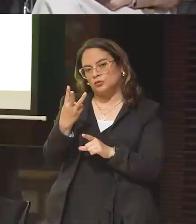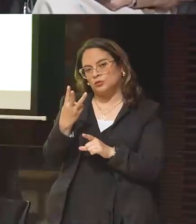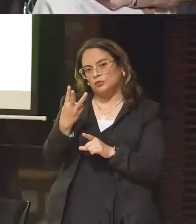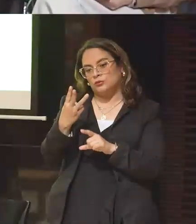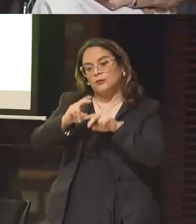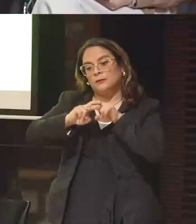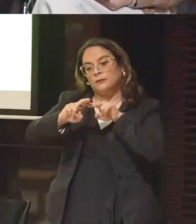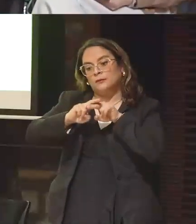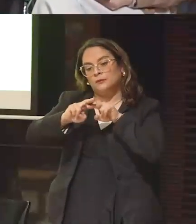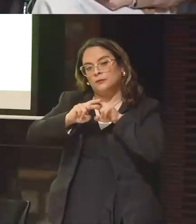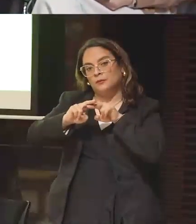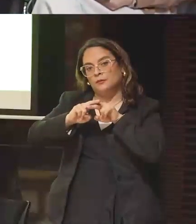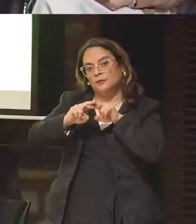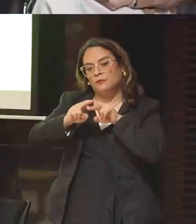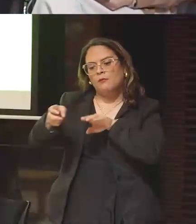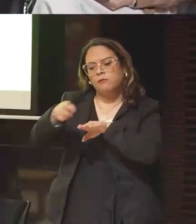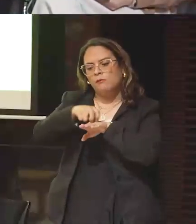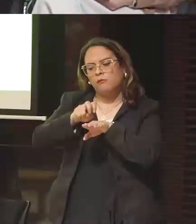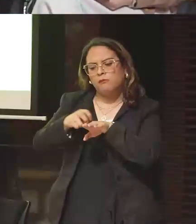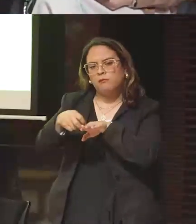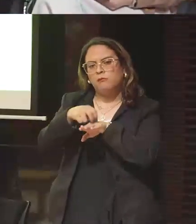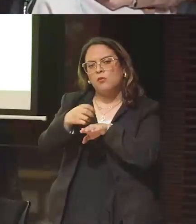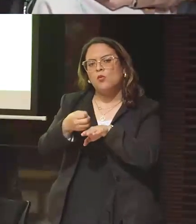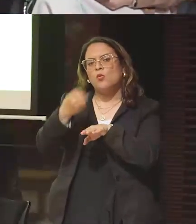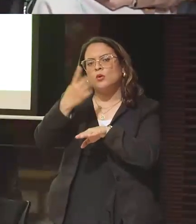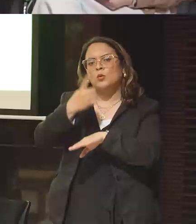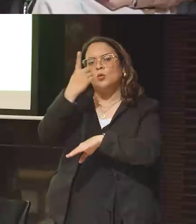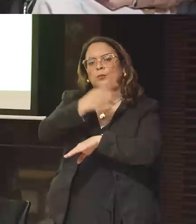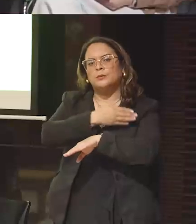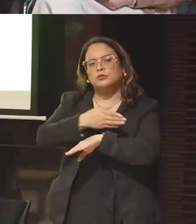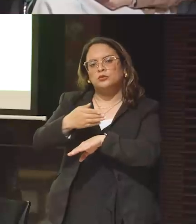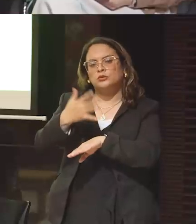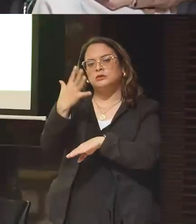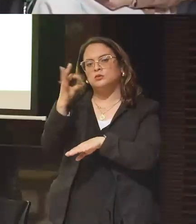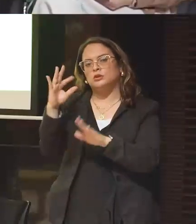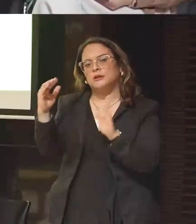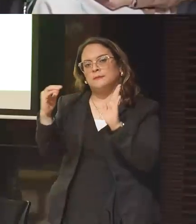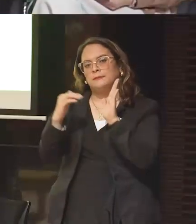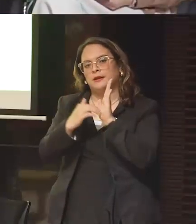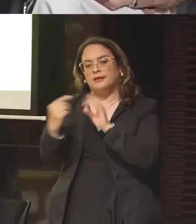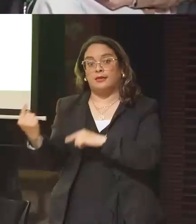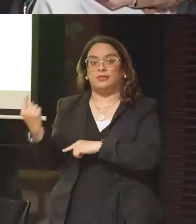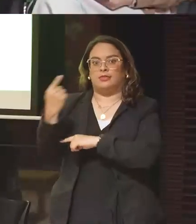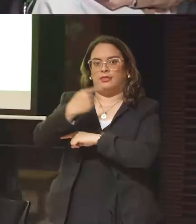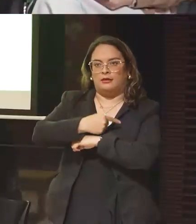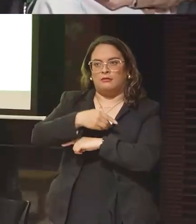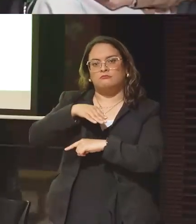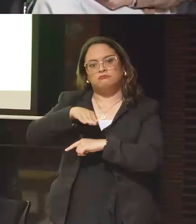metro va a tener la capacidad de movilizar 1.050.000 personas por día.